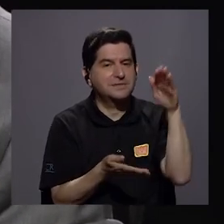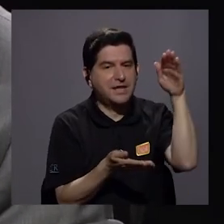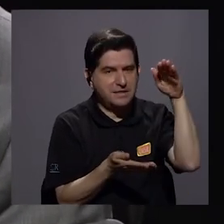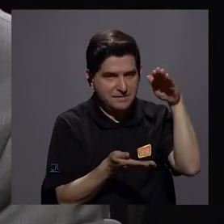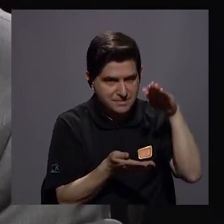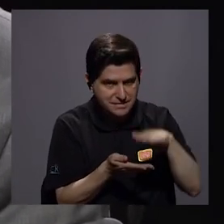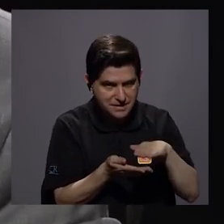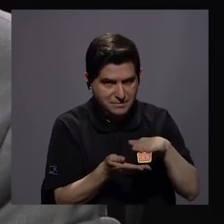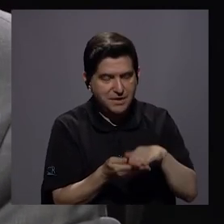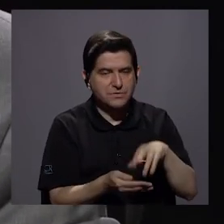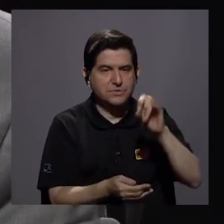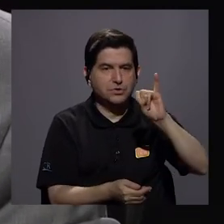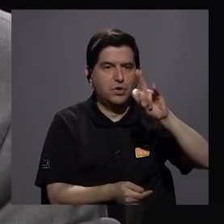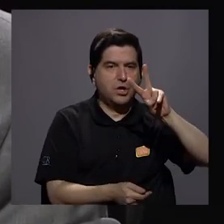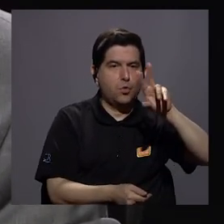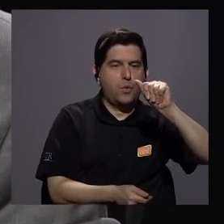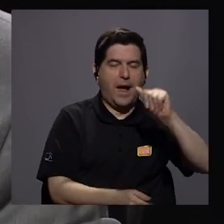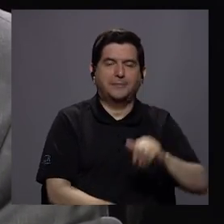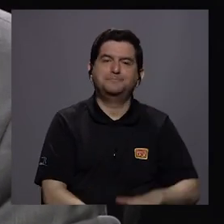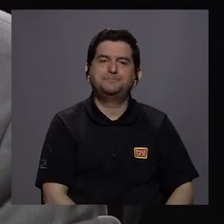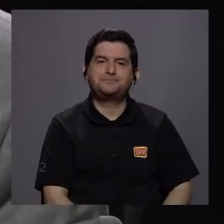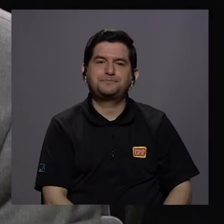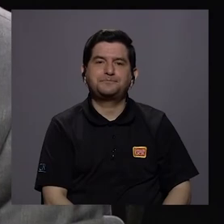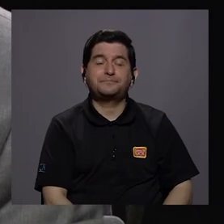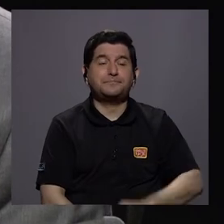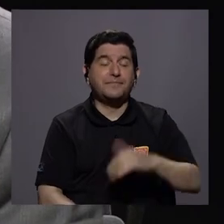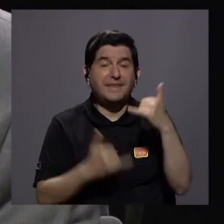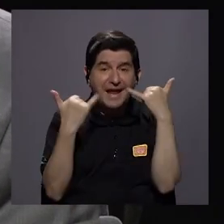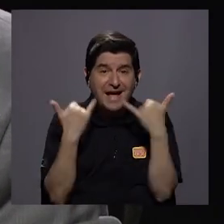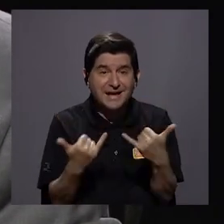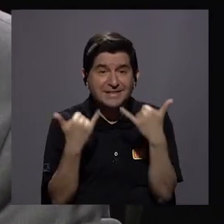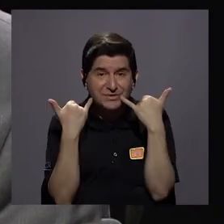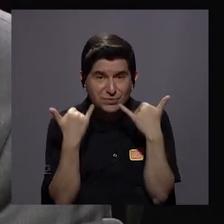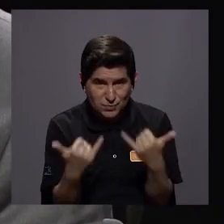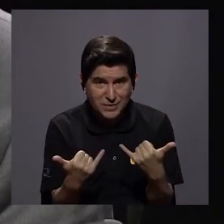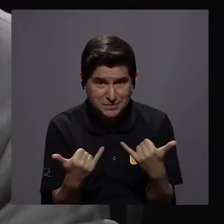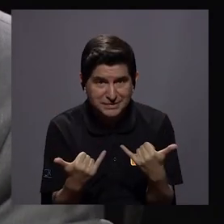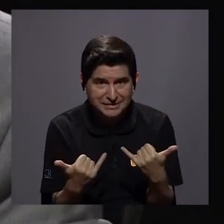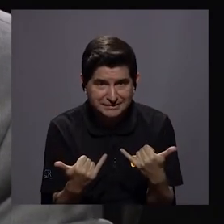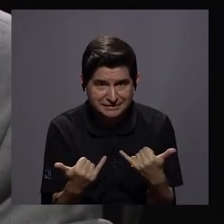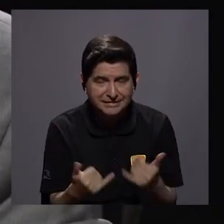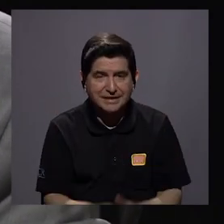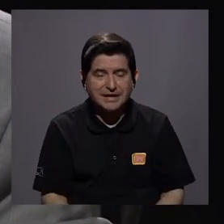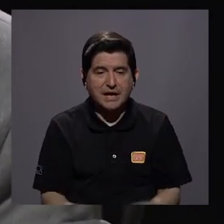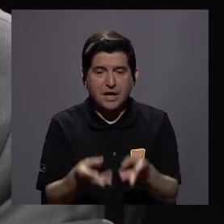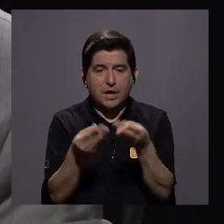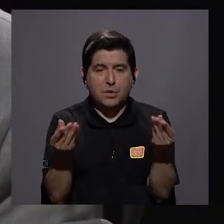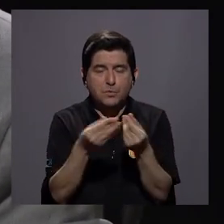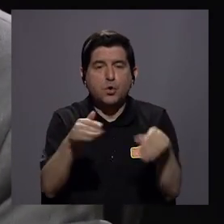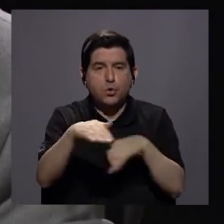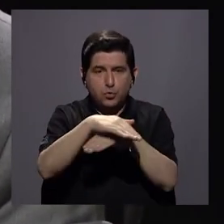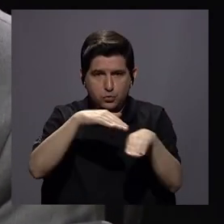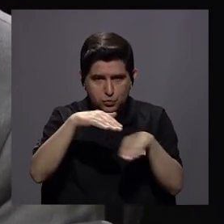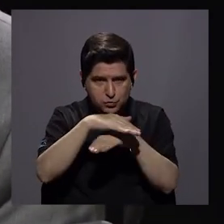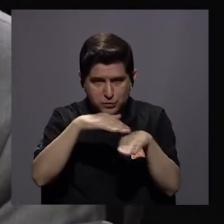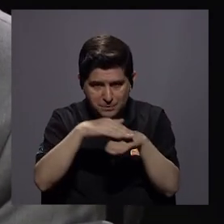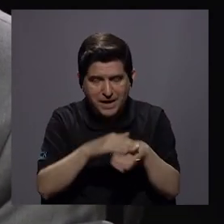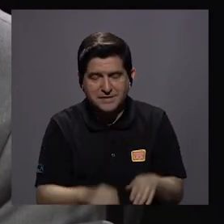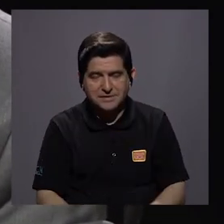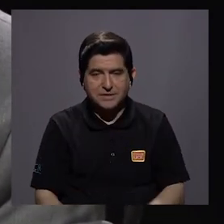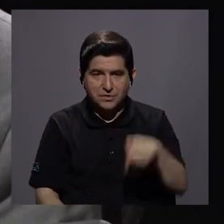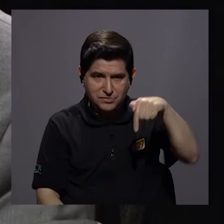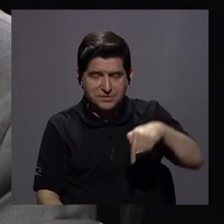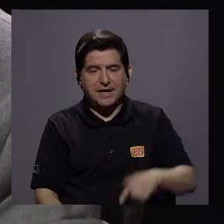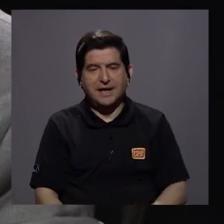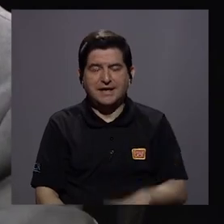dentro de esa disminución del IVA. Y es que actualmente la canasta básica tributaria,